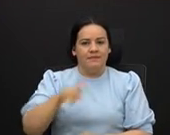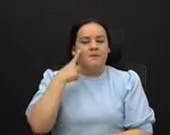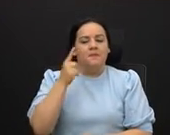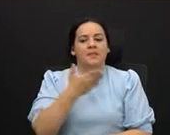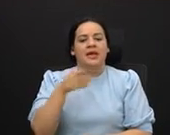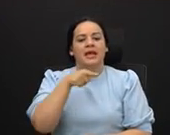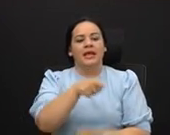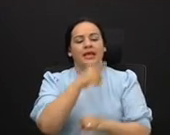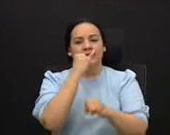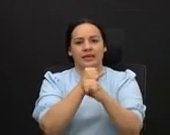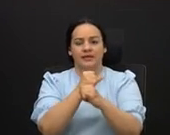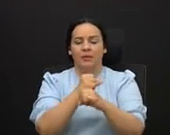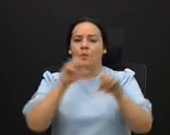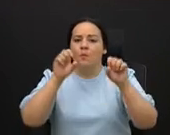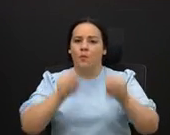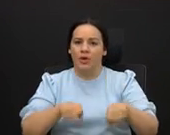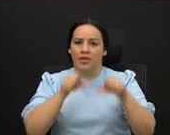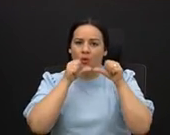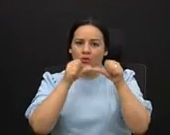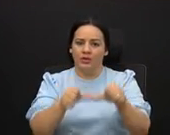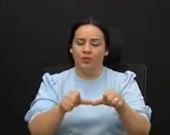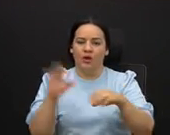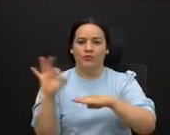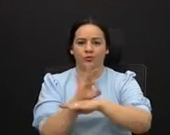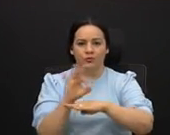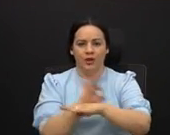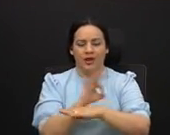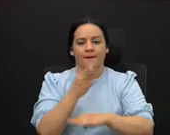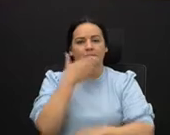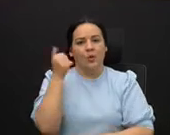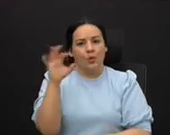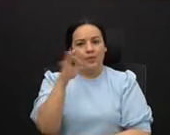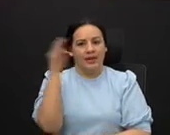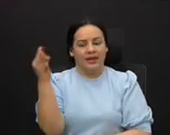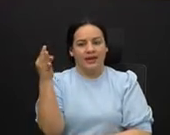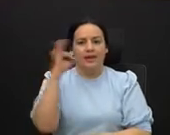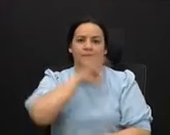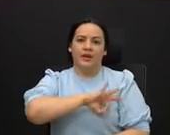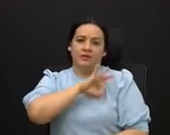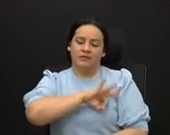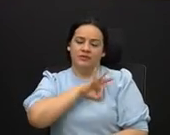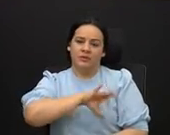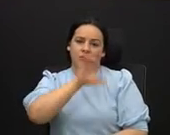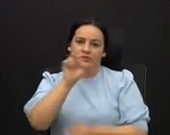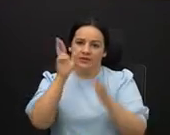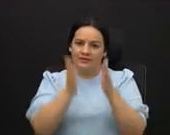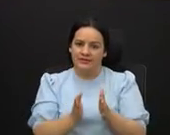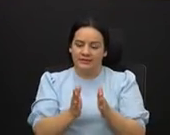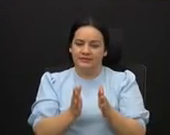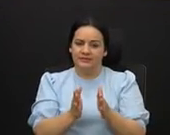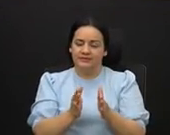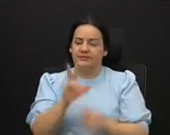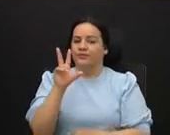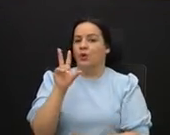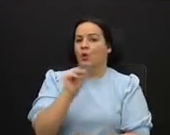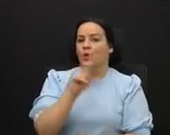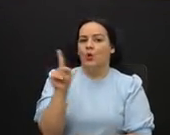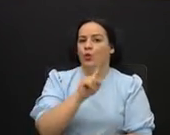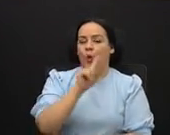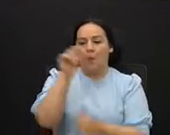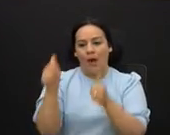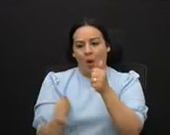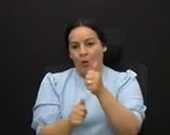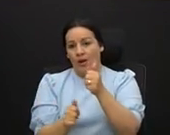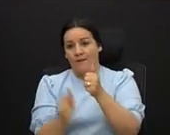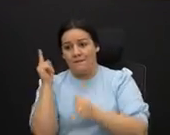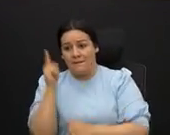la institución pueda continuar funcionando de la mejor manera, en beneficio de los costarricenses, no bajo el mando de